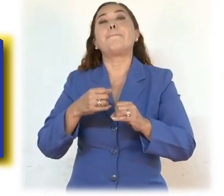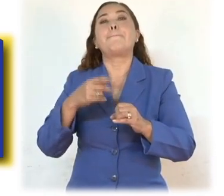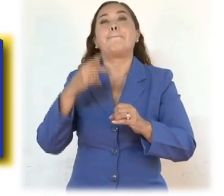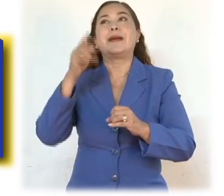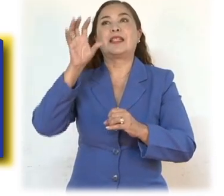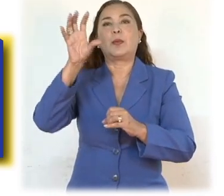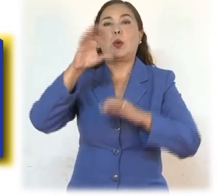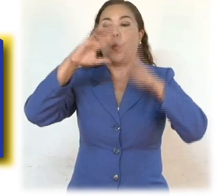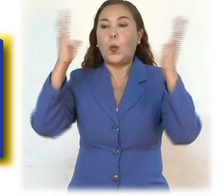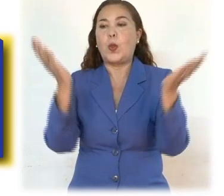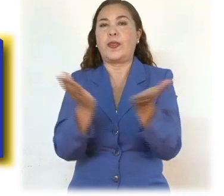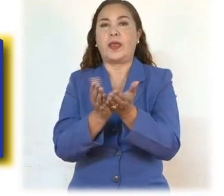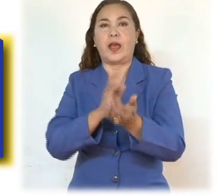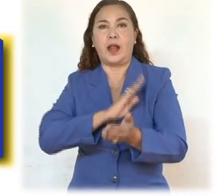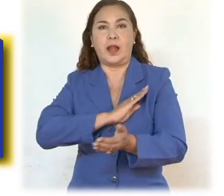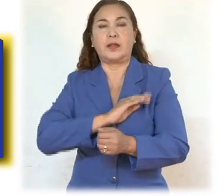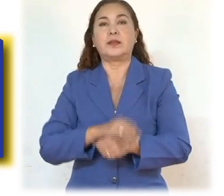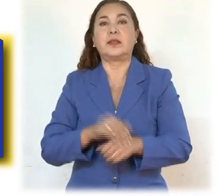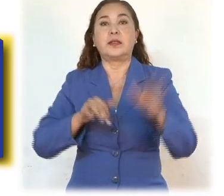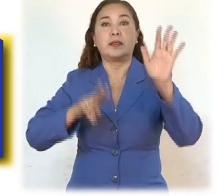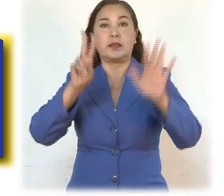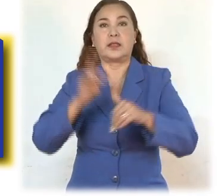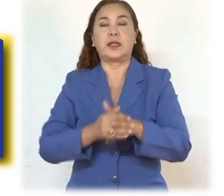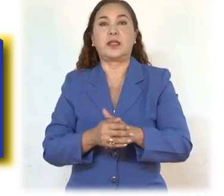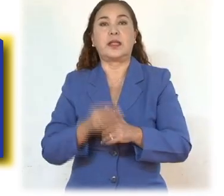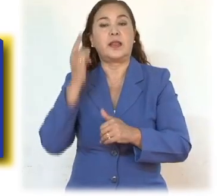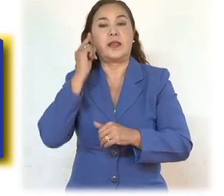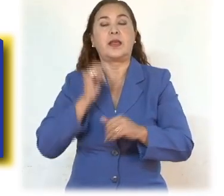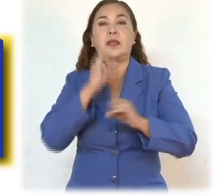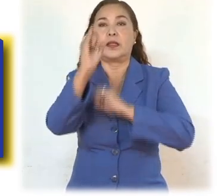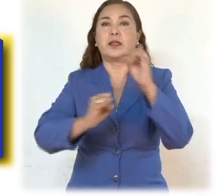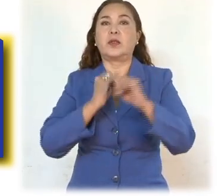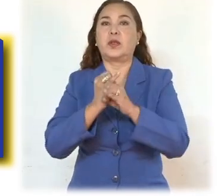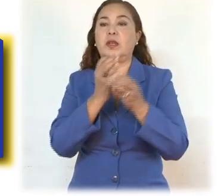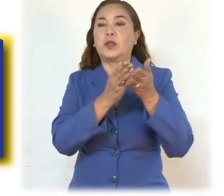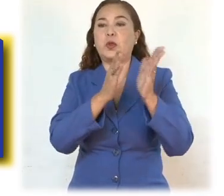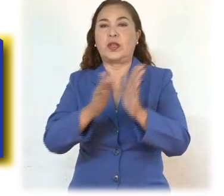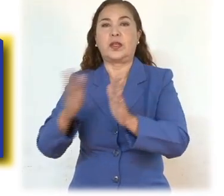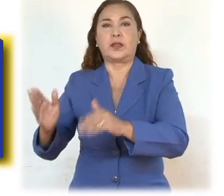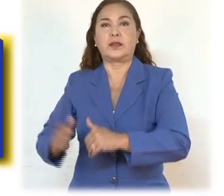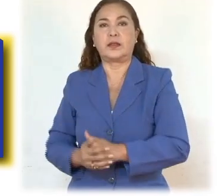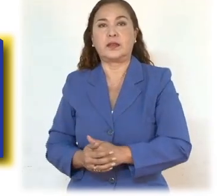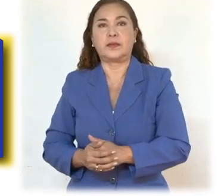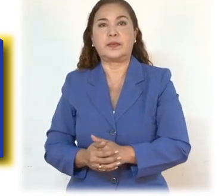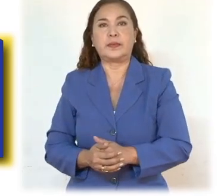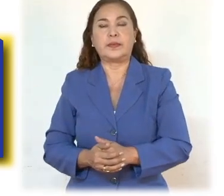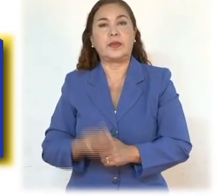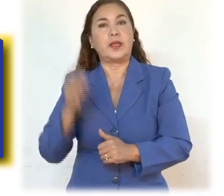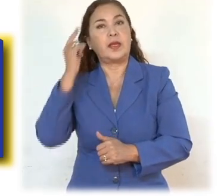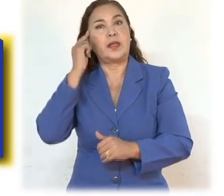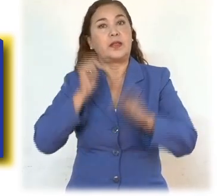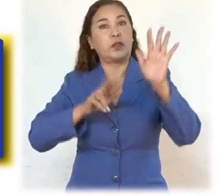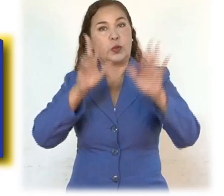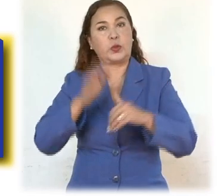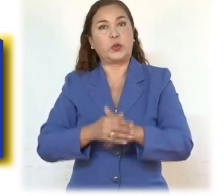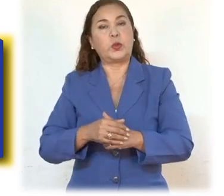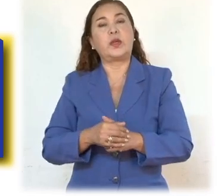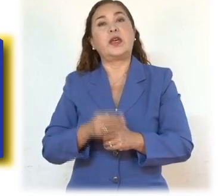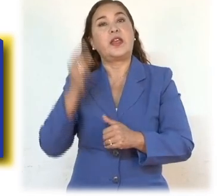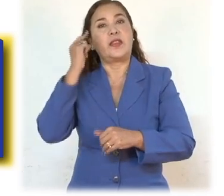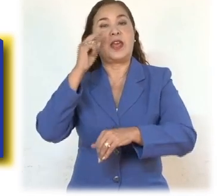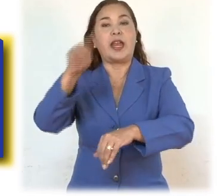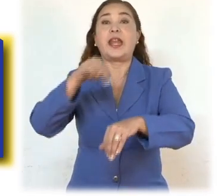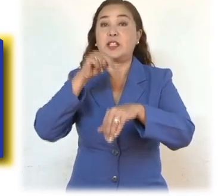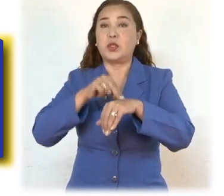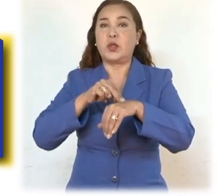mundial día 17 día internacional de los estudiantes día 18 Día